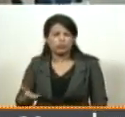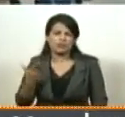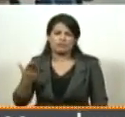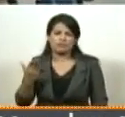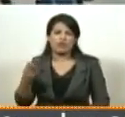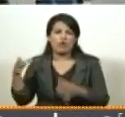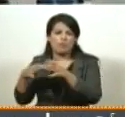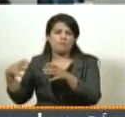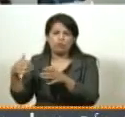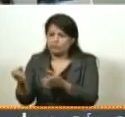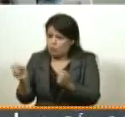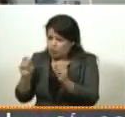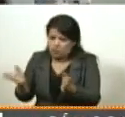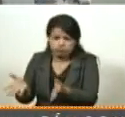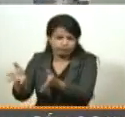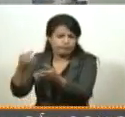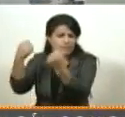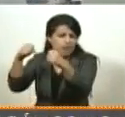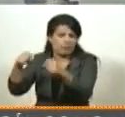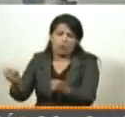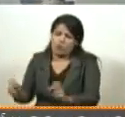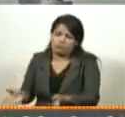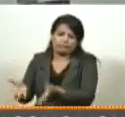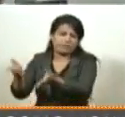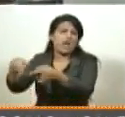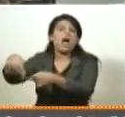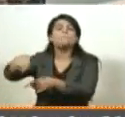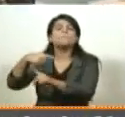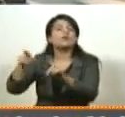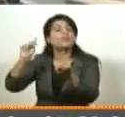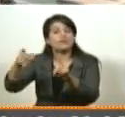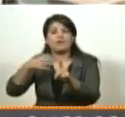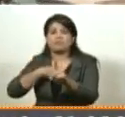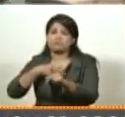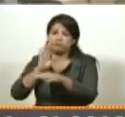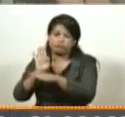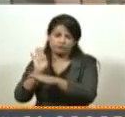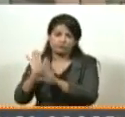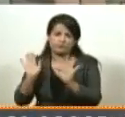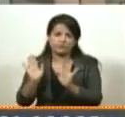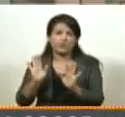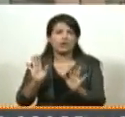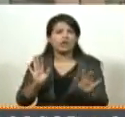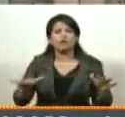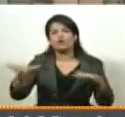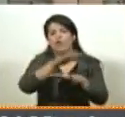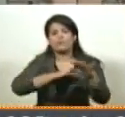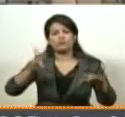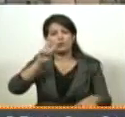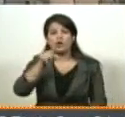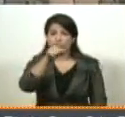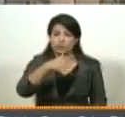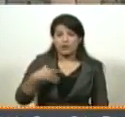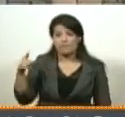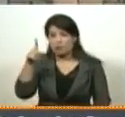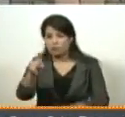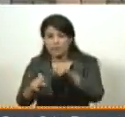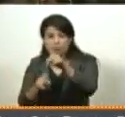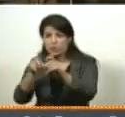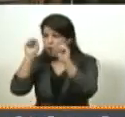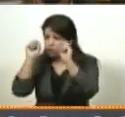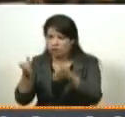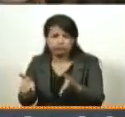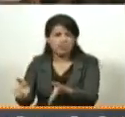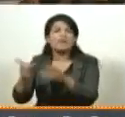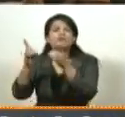esta actividad política que se está llevando a cabo también en todo el país con gran tranquilidad. Ahora, lo que quieran preguntar, lo que ellos quieran, pues, eso es